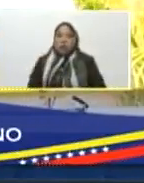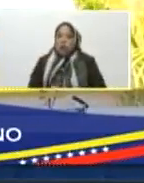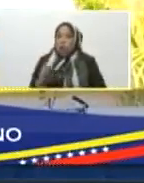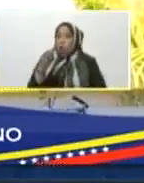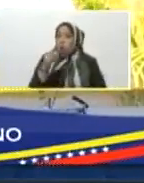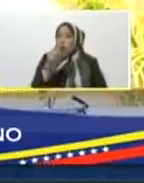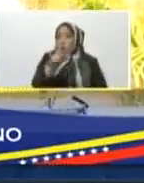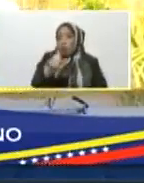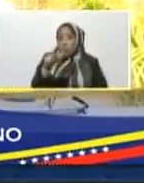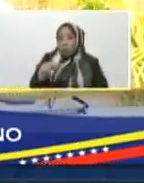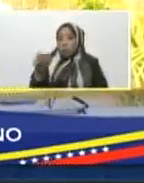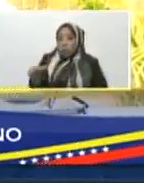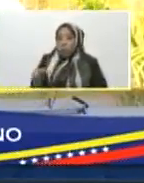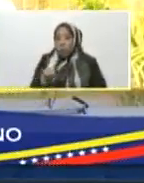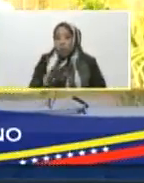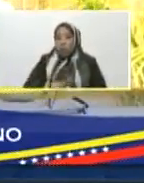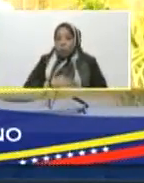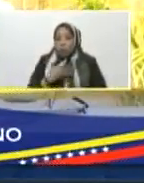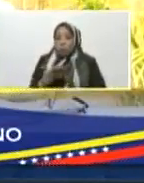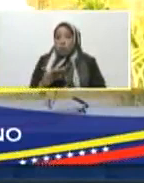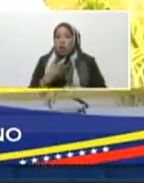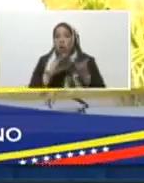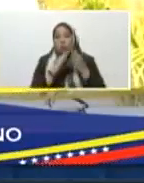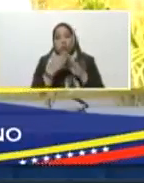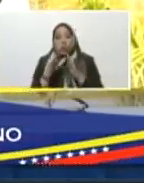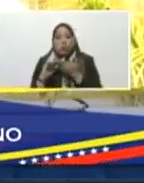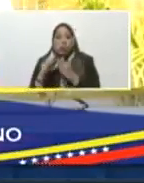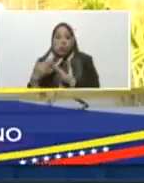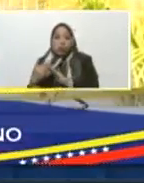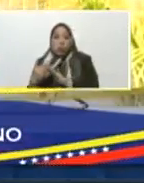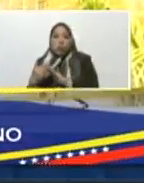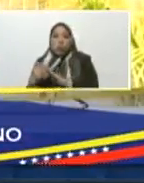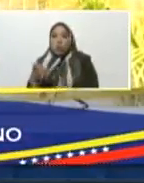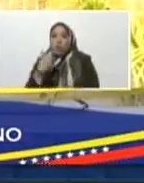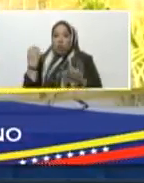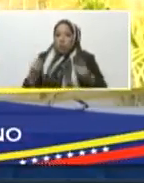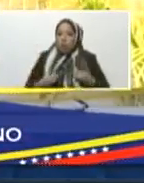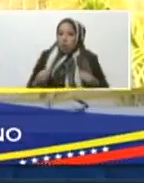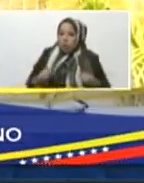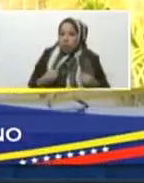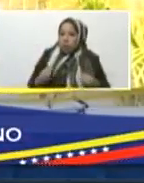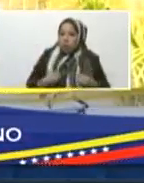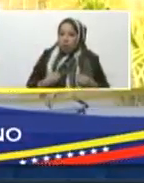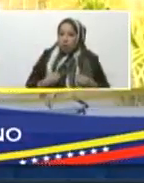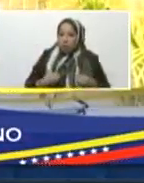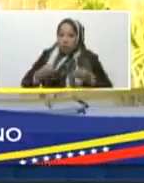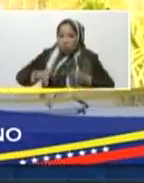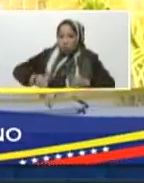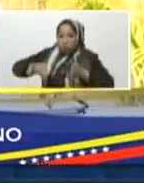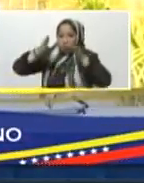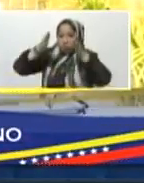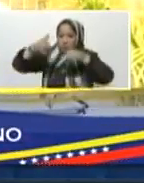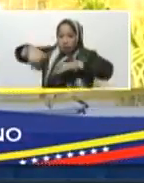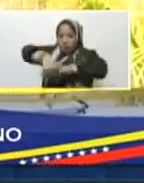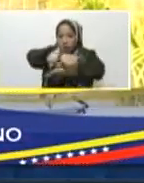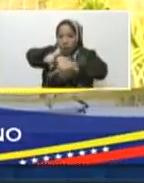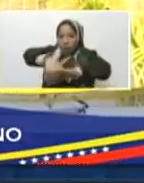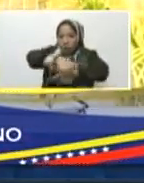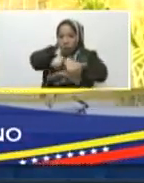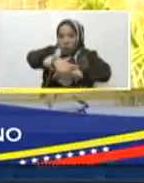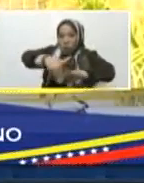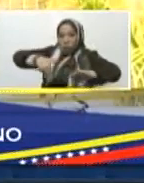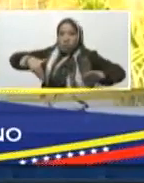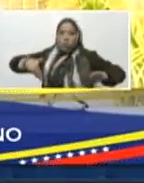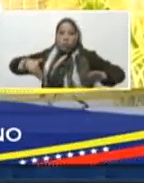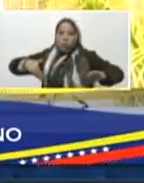allá. Usted puede en su comunidad, en el edificio que vive, en la cuadra que vive, organizar